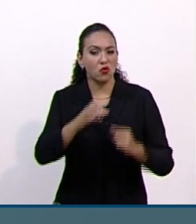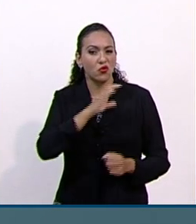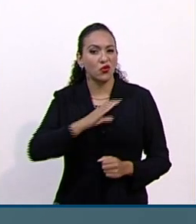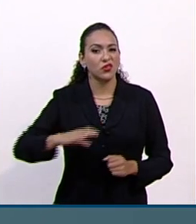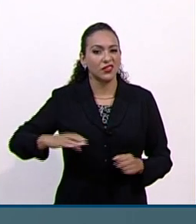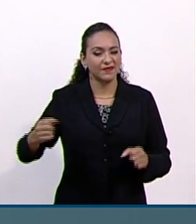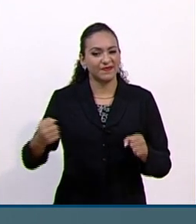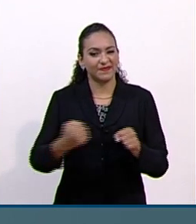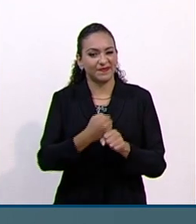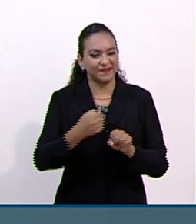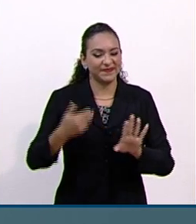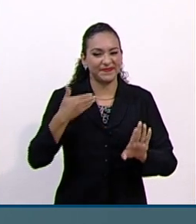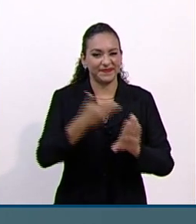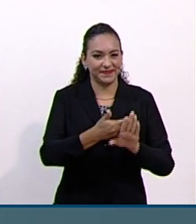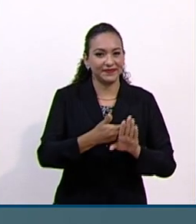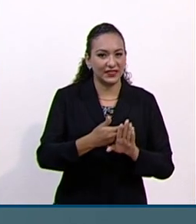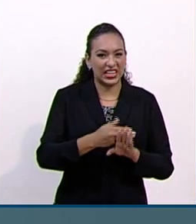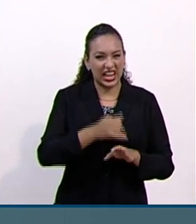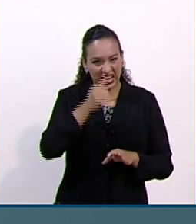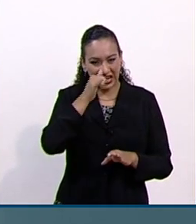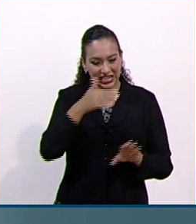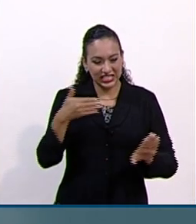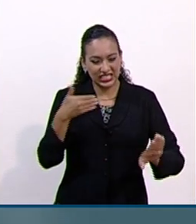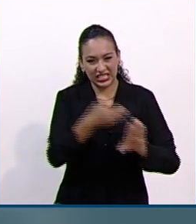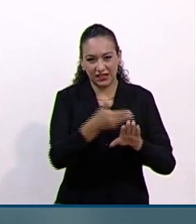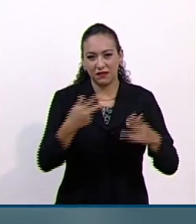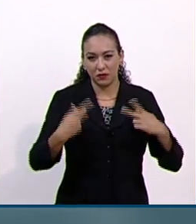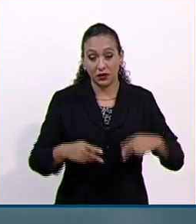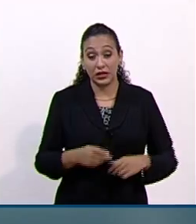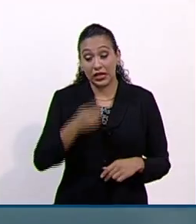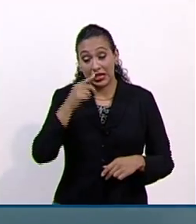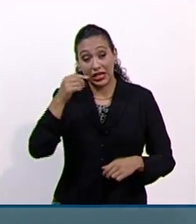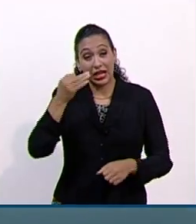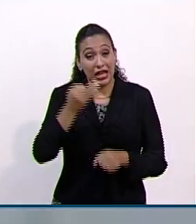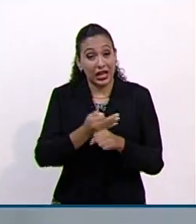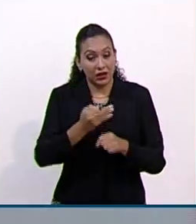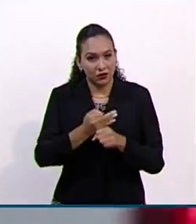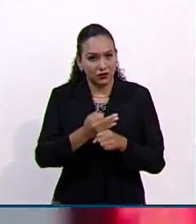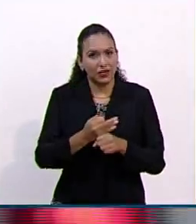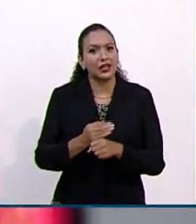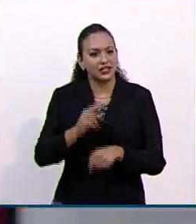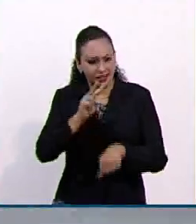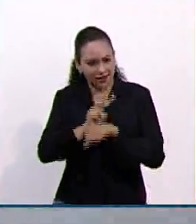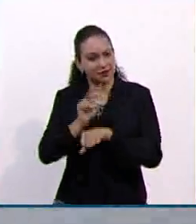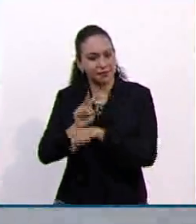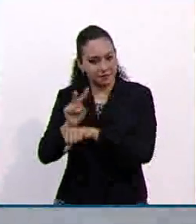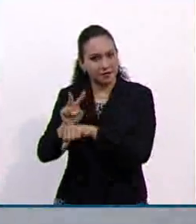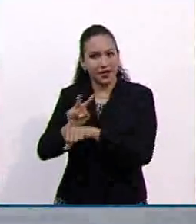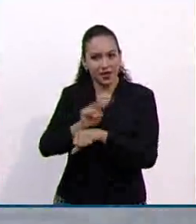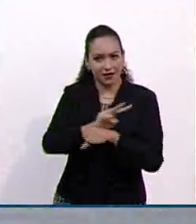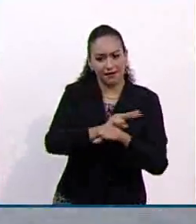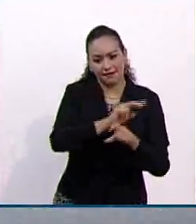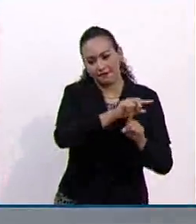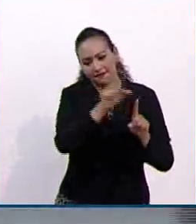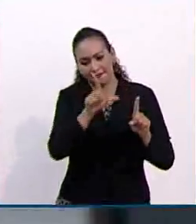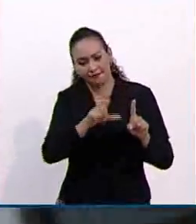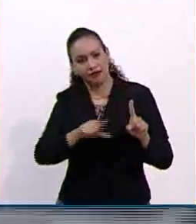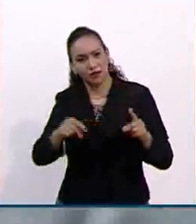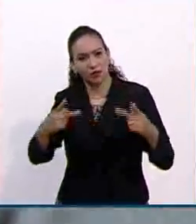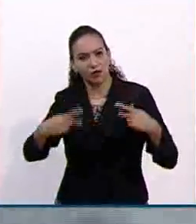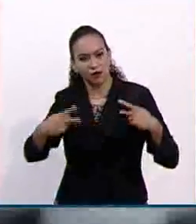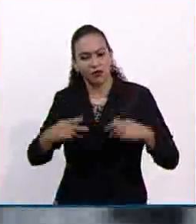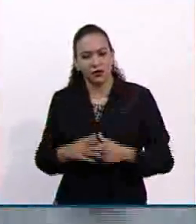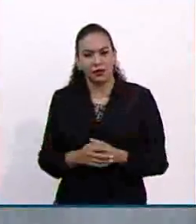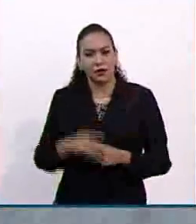el contexto electoral en nuestro país y aseguró que se encuentra monitoreando las medidas adoptadas por las autoridades para